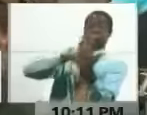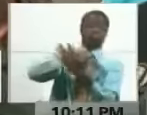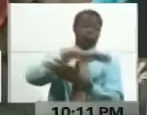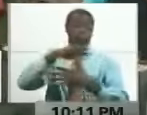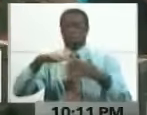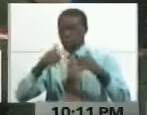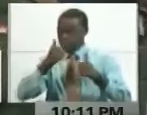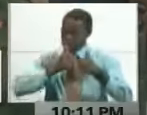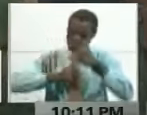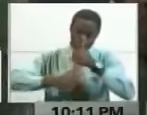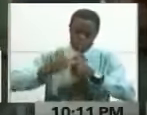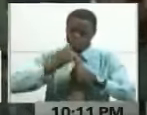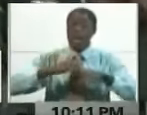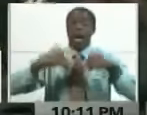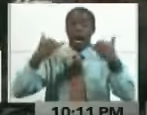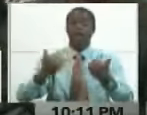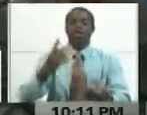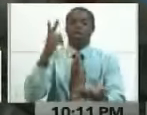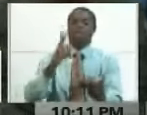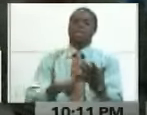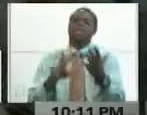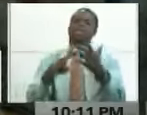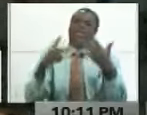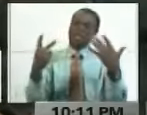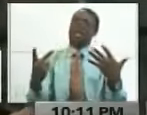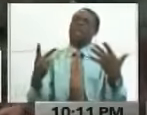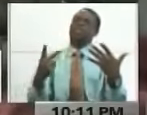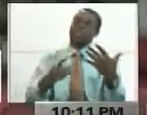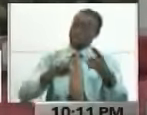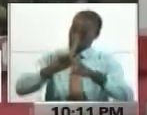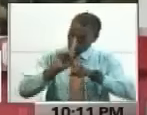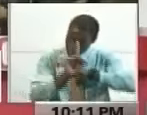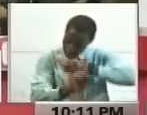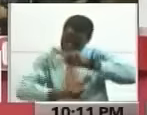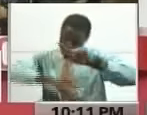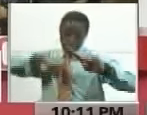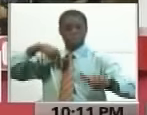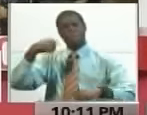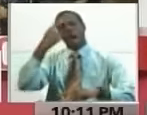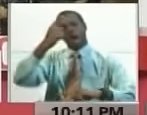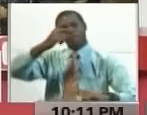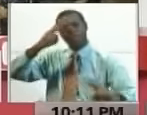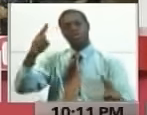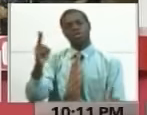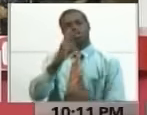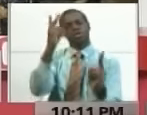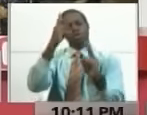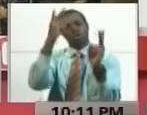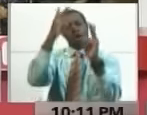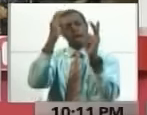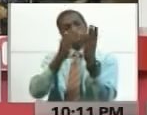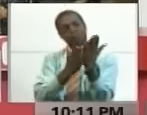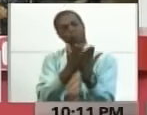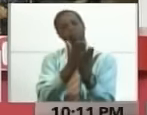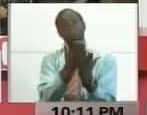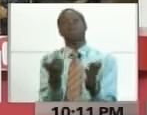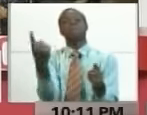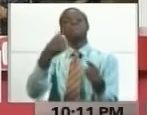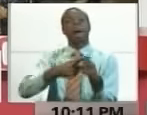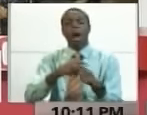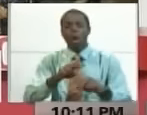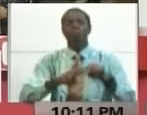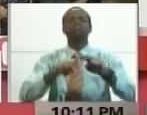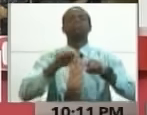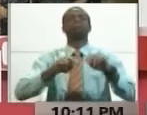y ahora vamos 2017 contraofensiva victoriosa y construcción de la nueva